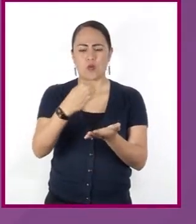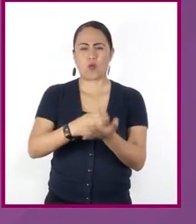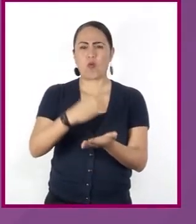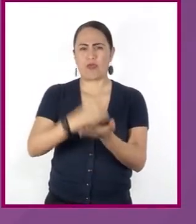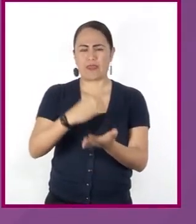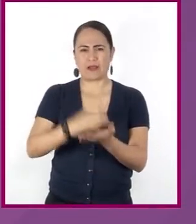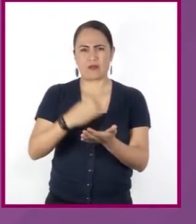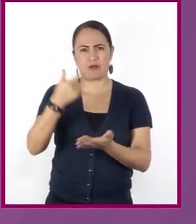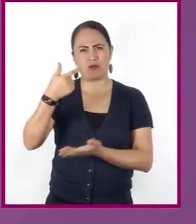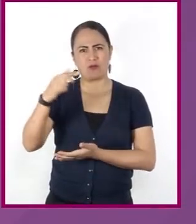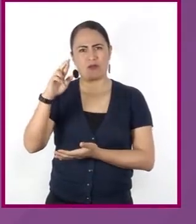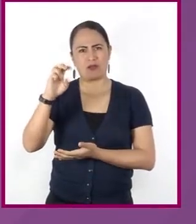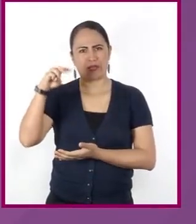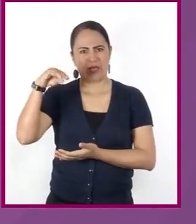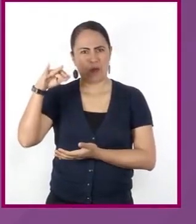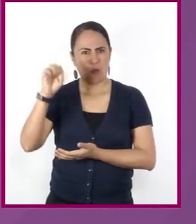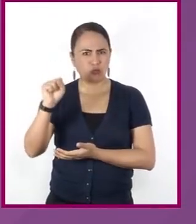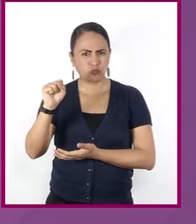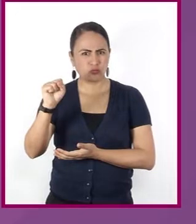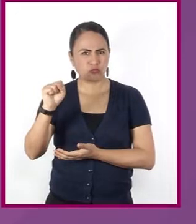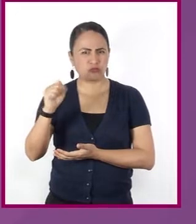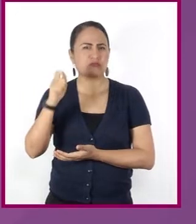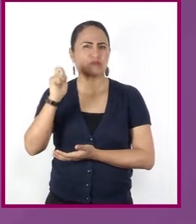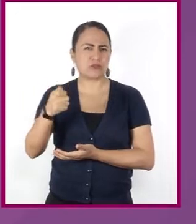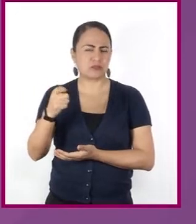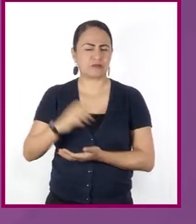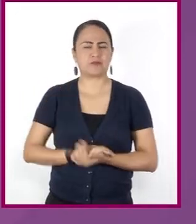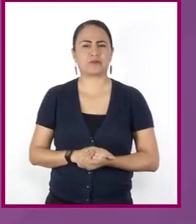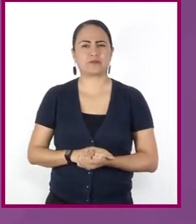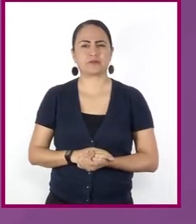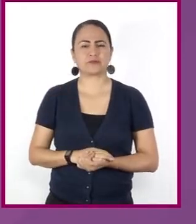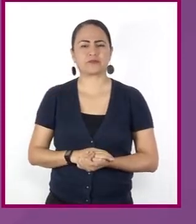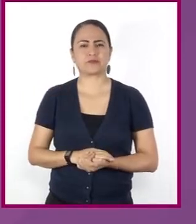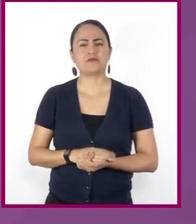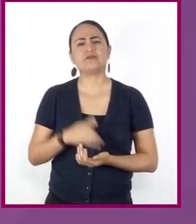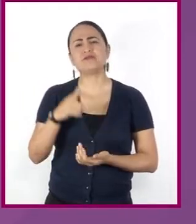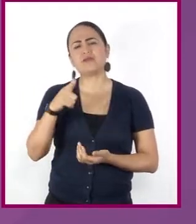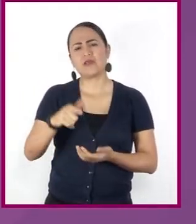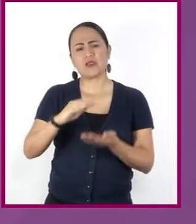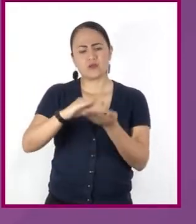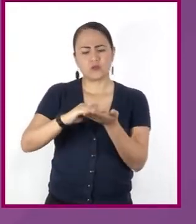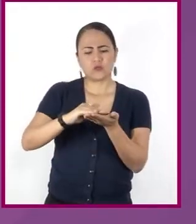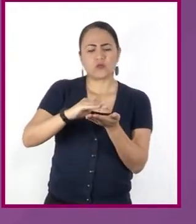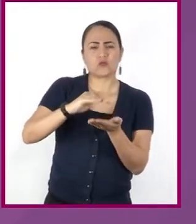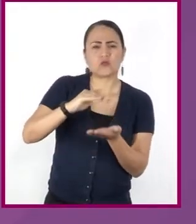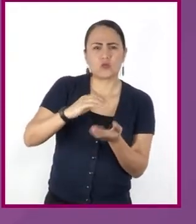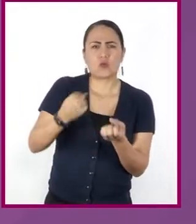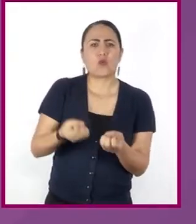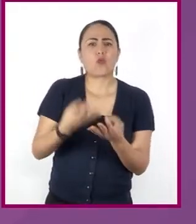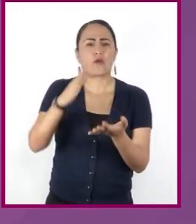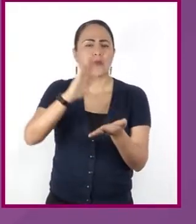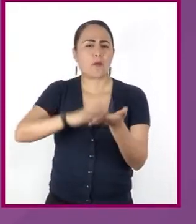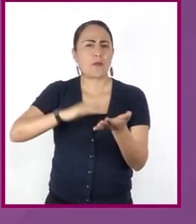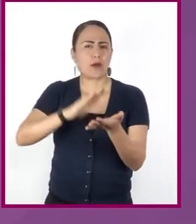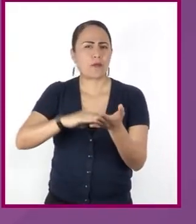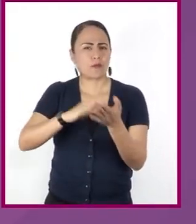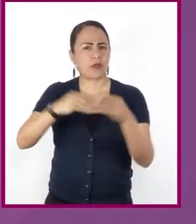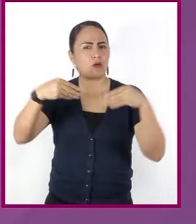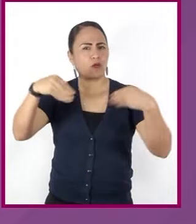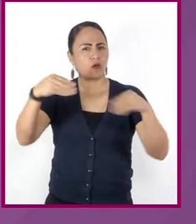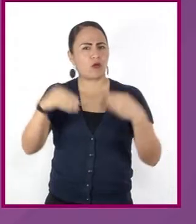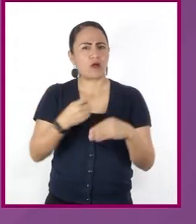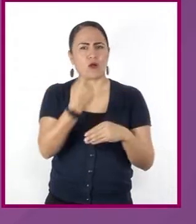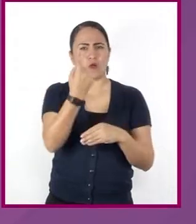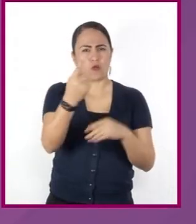tienen un gramaje. Gramaje viene de gramos y corresponde a la masa en gramos de una hoja de papel que mide